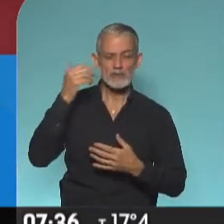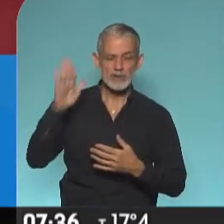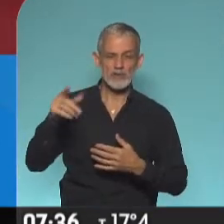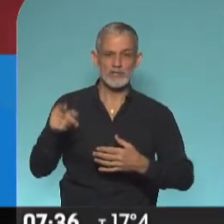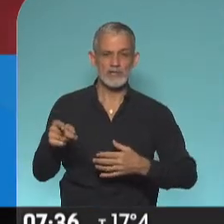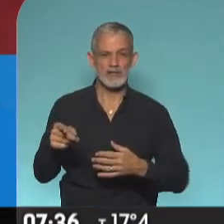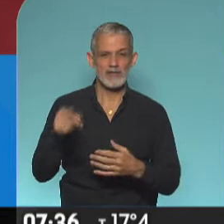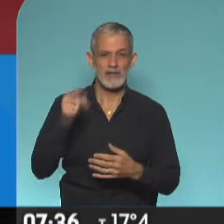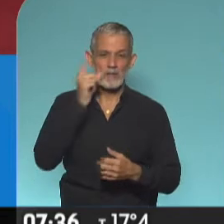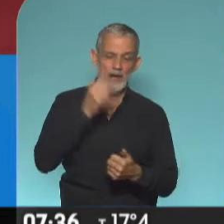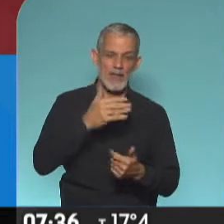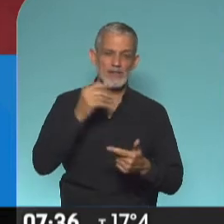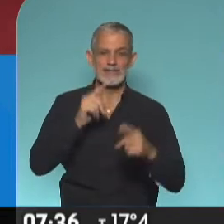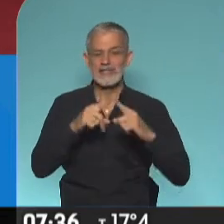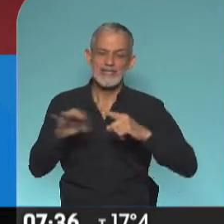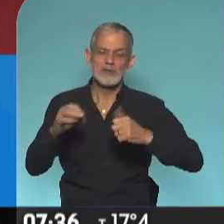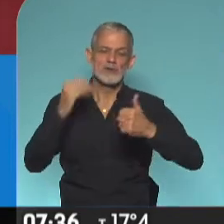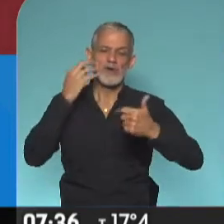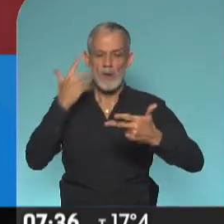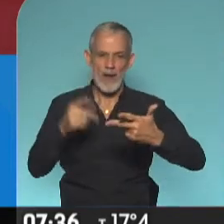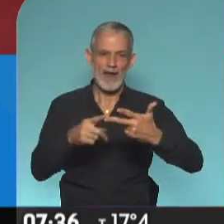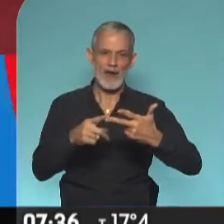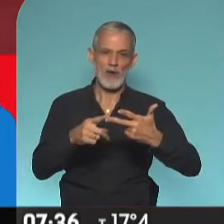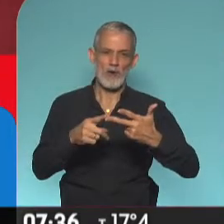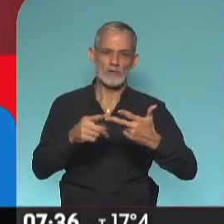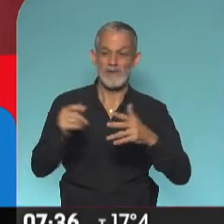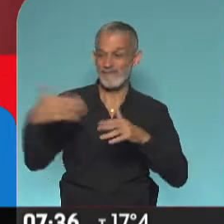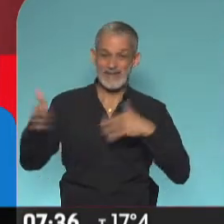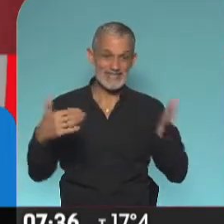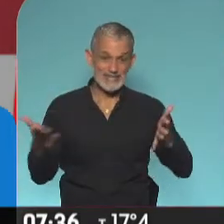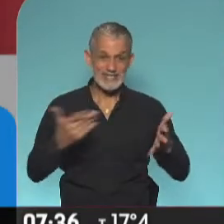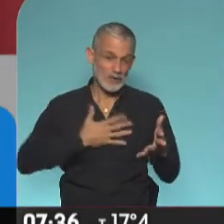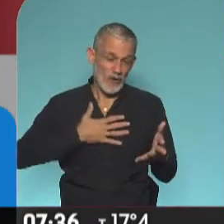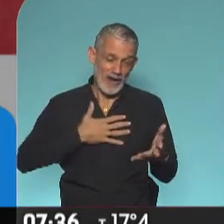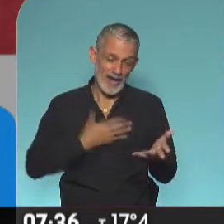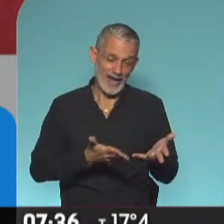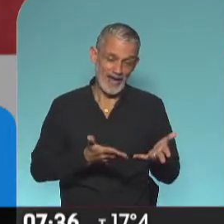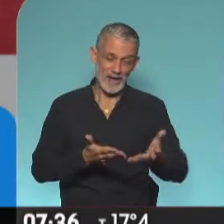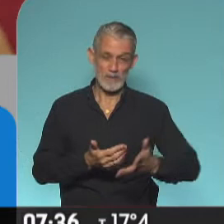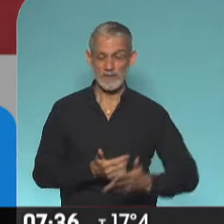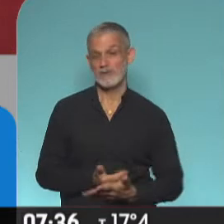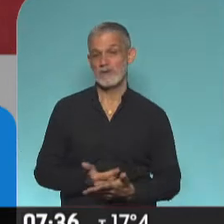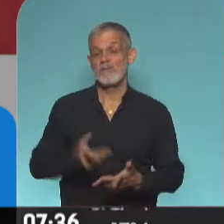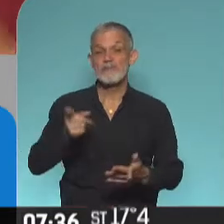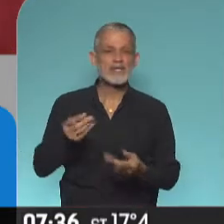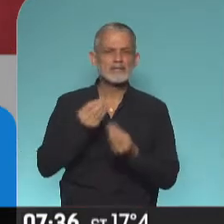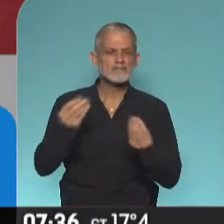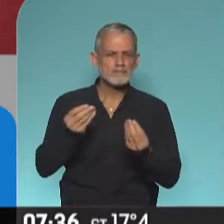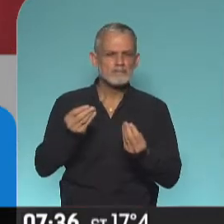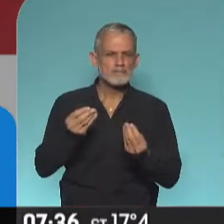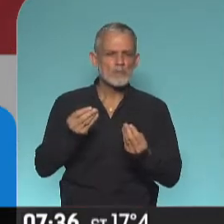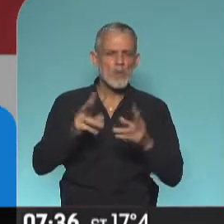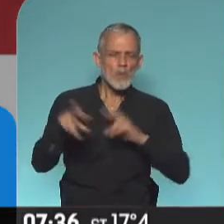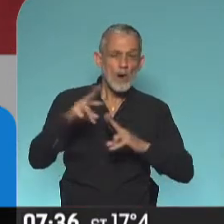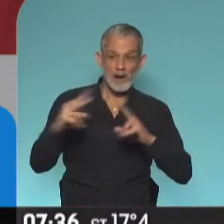mayores, padres, tíos, abuelos, vecinos a los que queremos. Entonces, tratar de